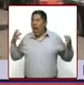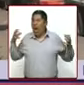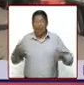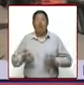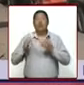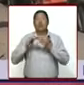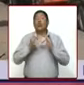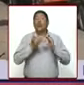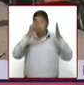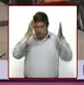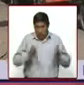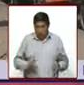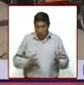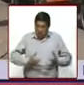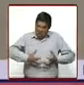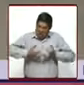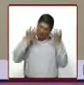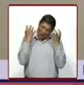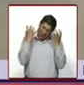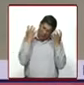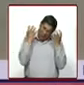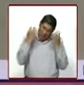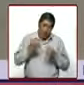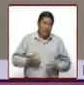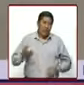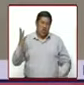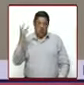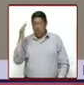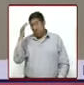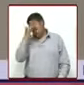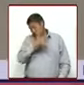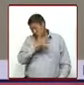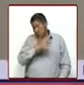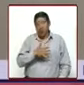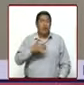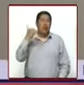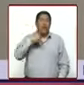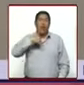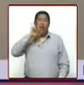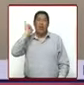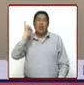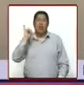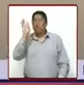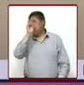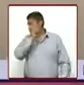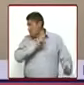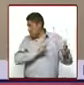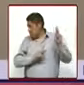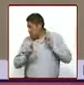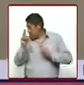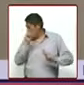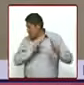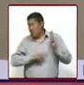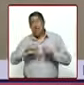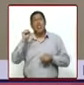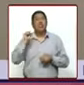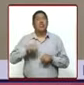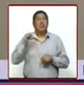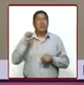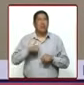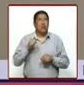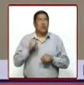los comunarios están enardecidos, están borrachos. El día de ayer ya hemos tenido una preocupación latente porque sí, ha